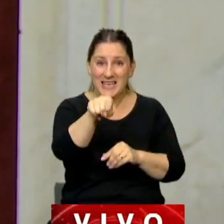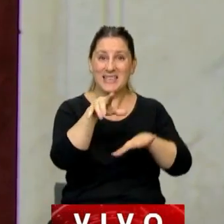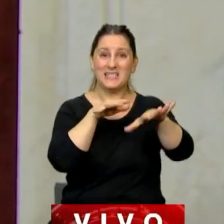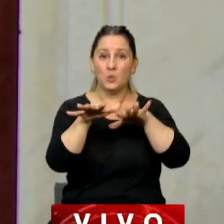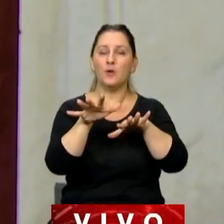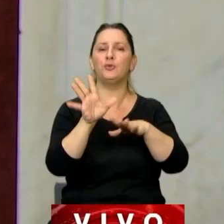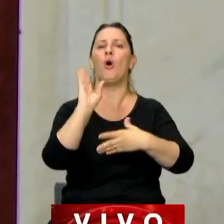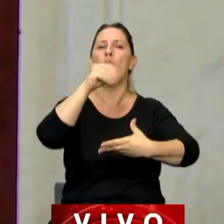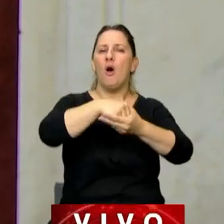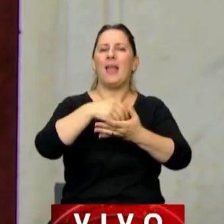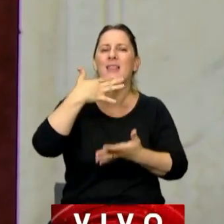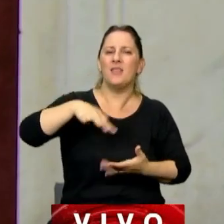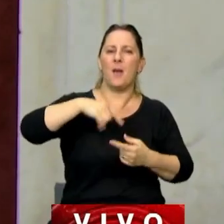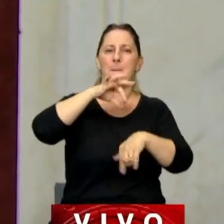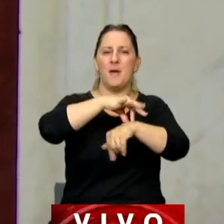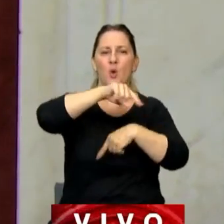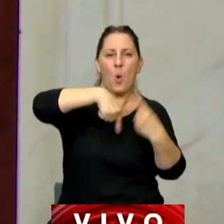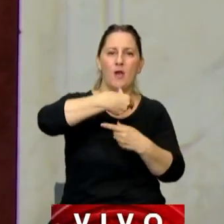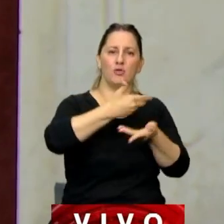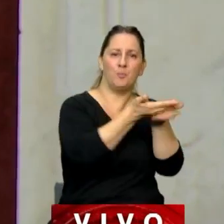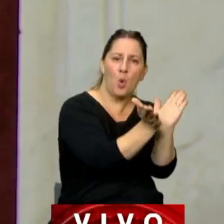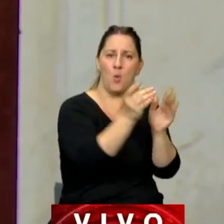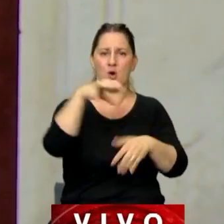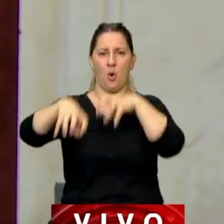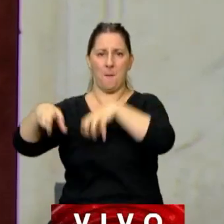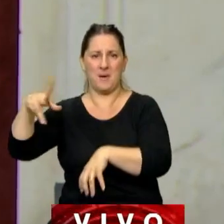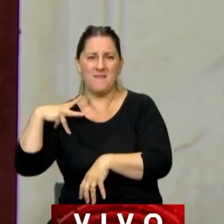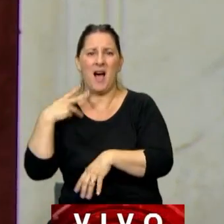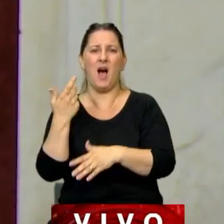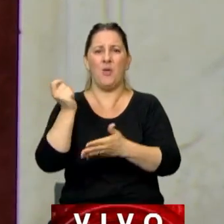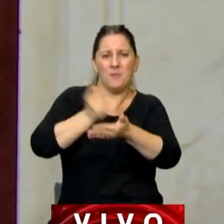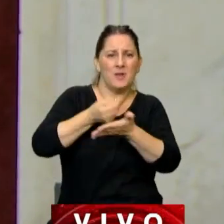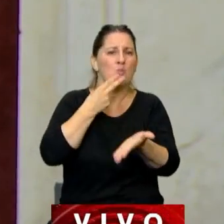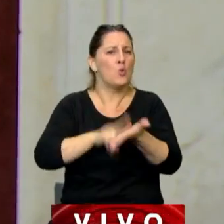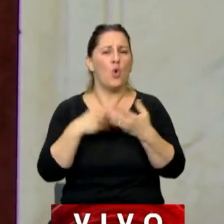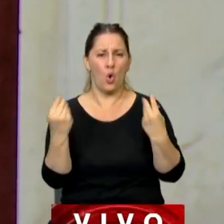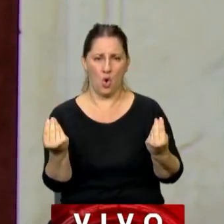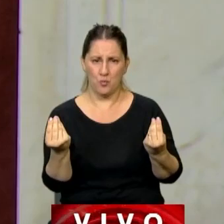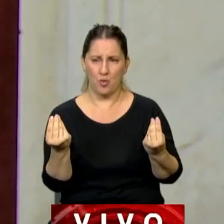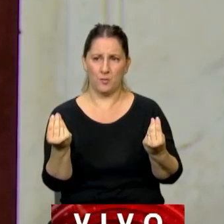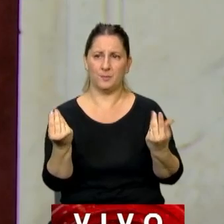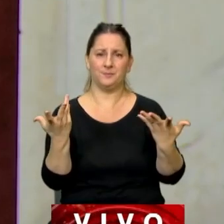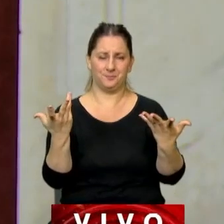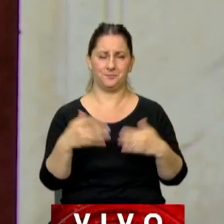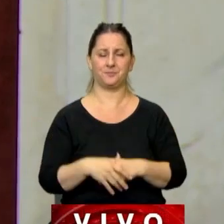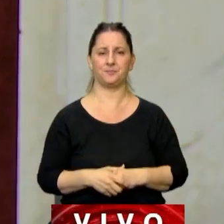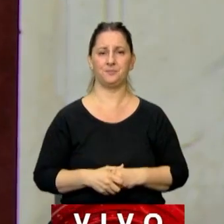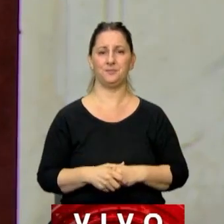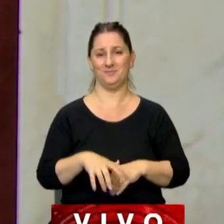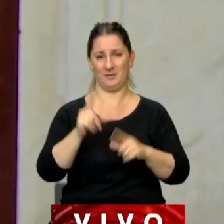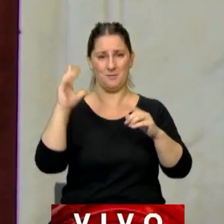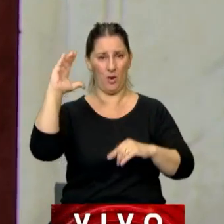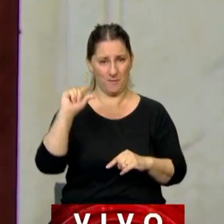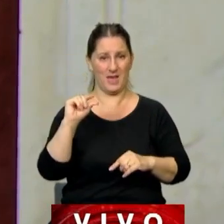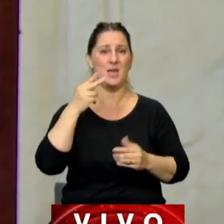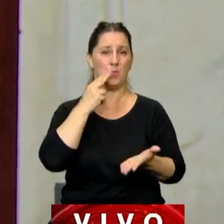y entender lo de las guardias, si lo hicieron público o privado, cómo van a hacer para liquidar este impuesto, digamos esta